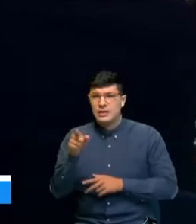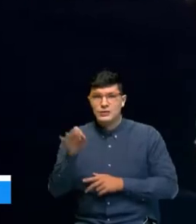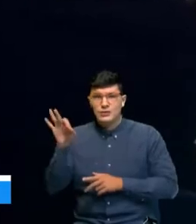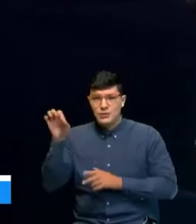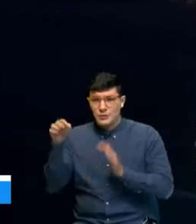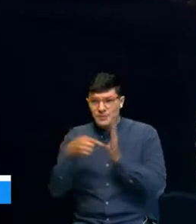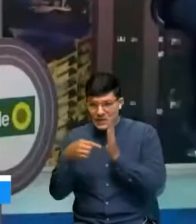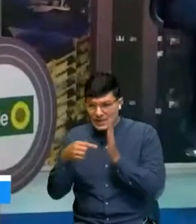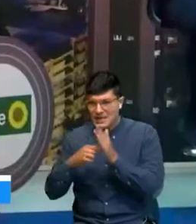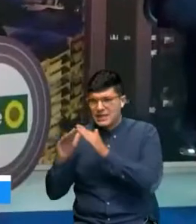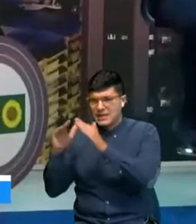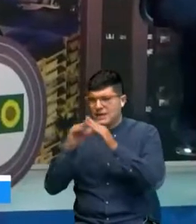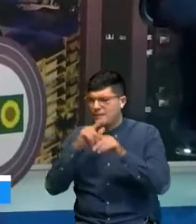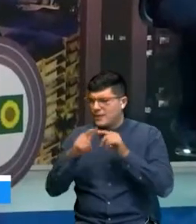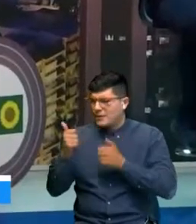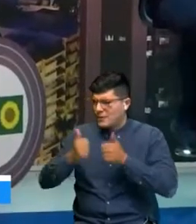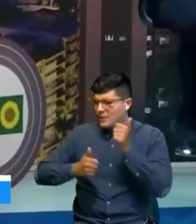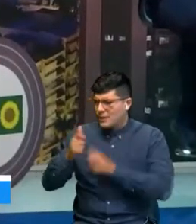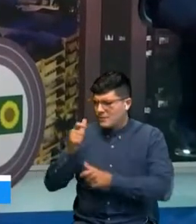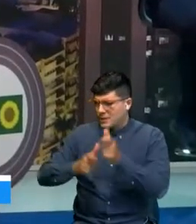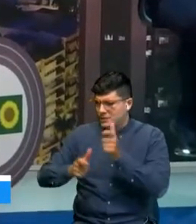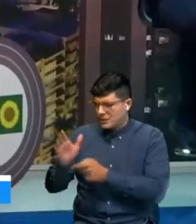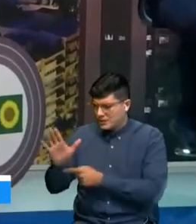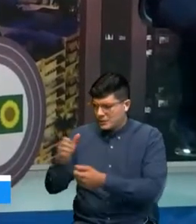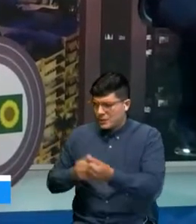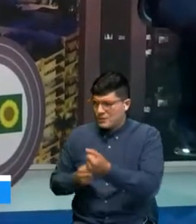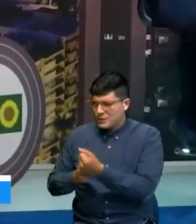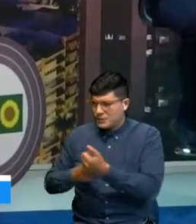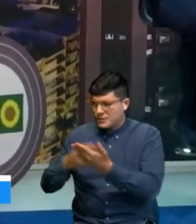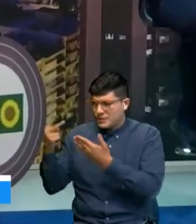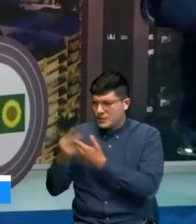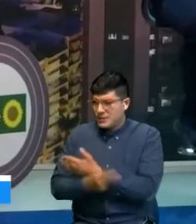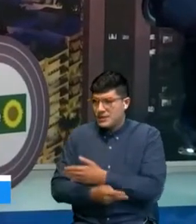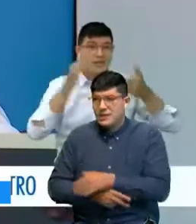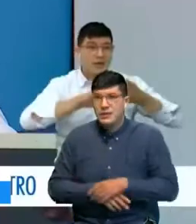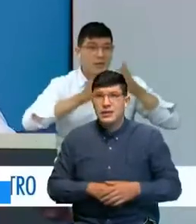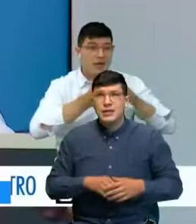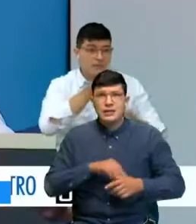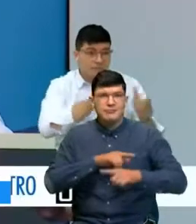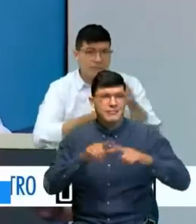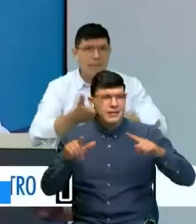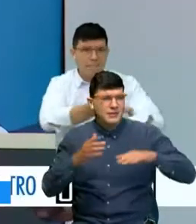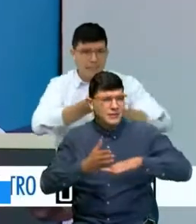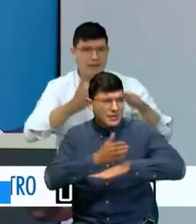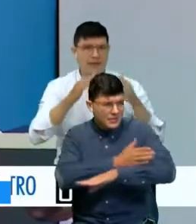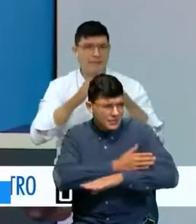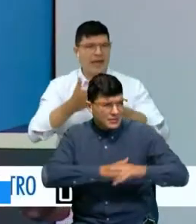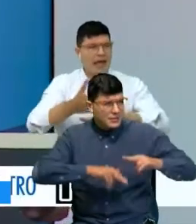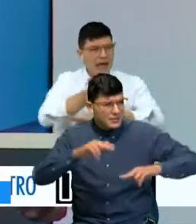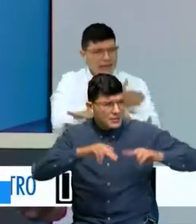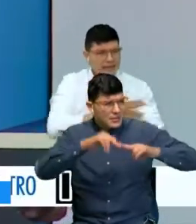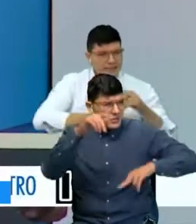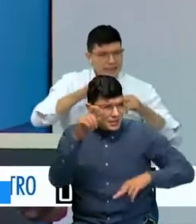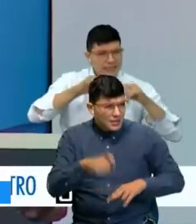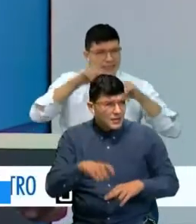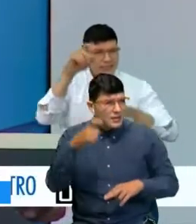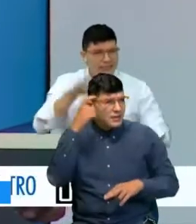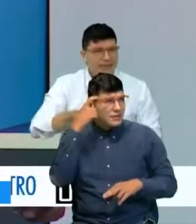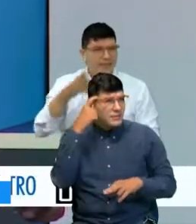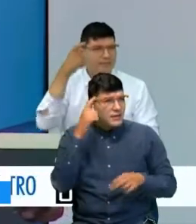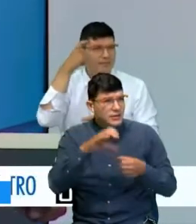cuál de los candidatos apoya este proyecto pero antes de construirla tenemos que empezar en las ciudades